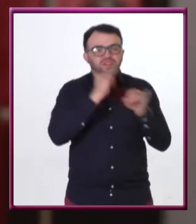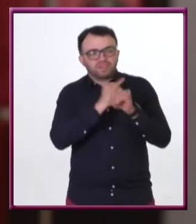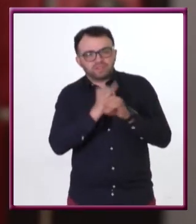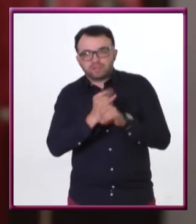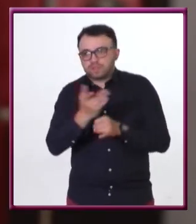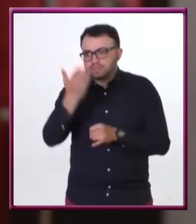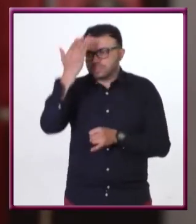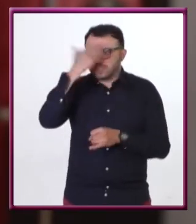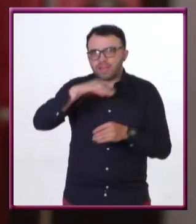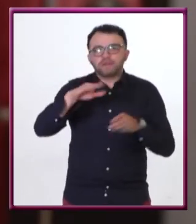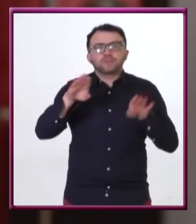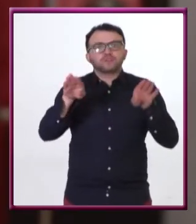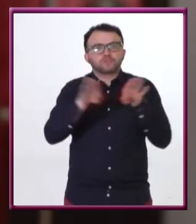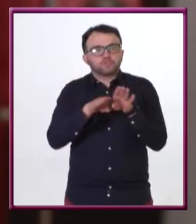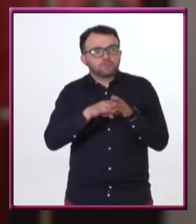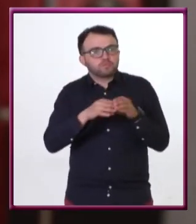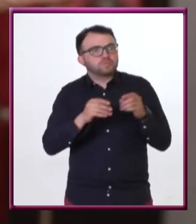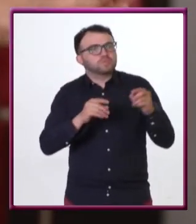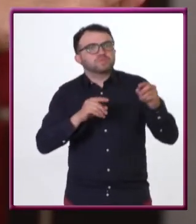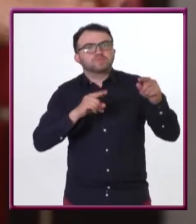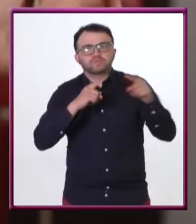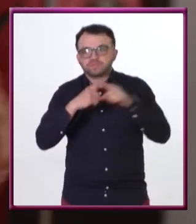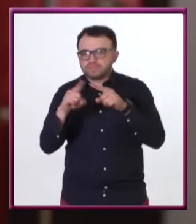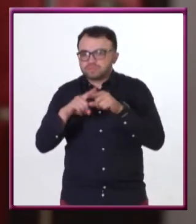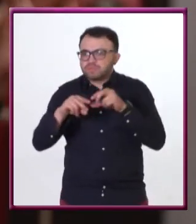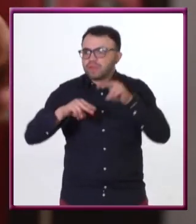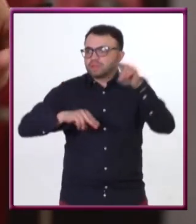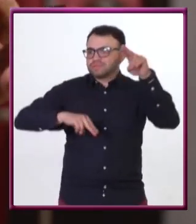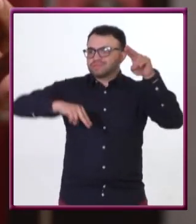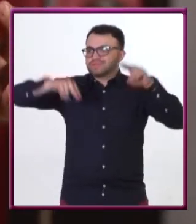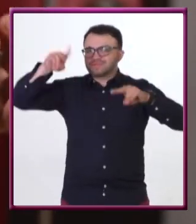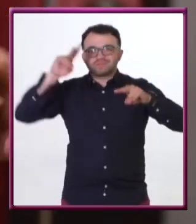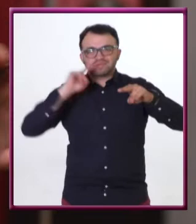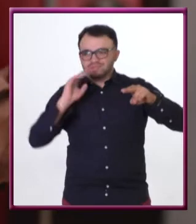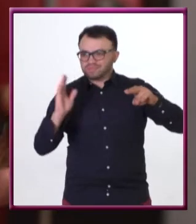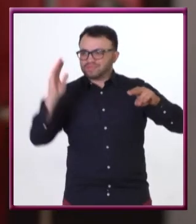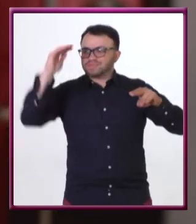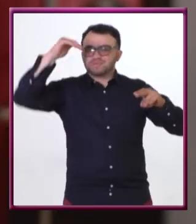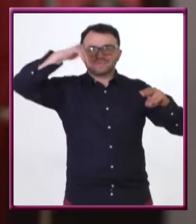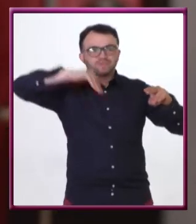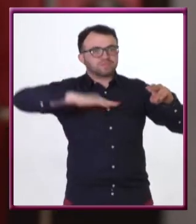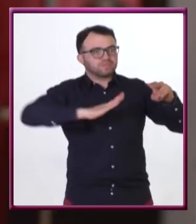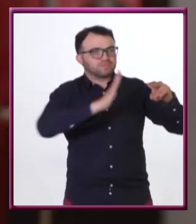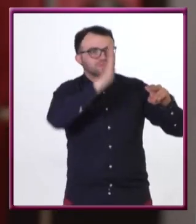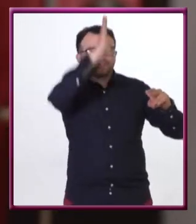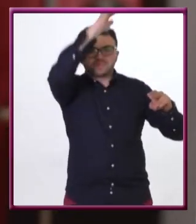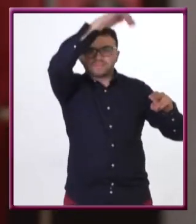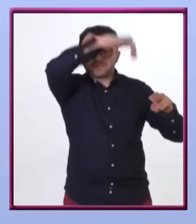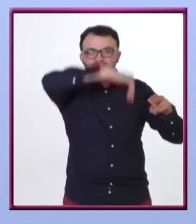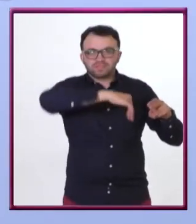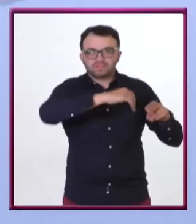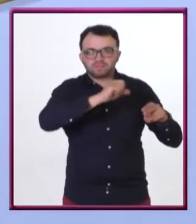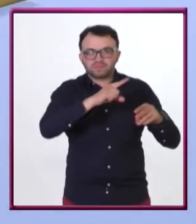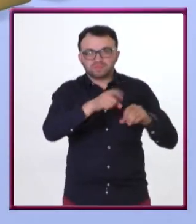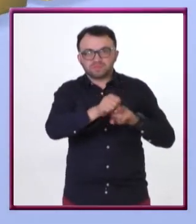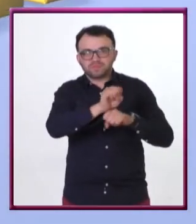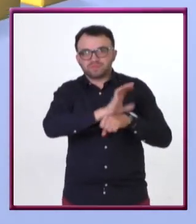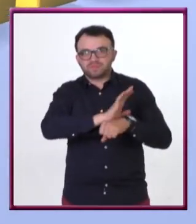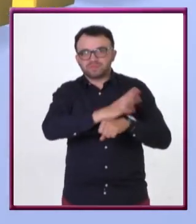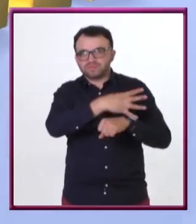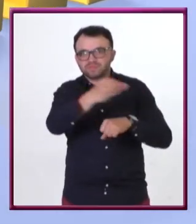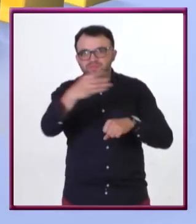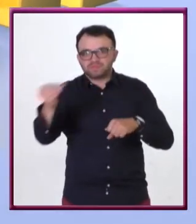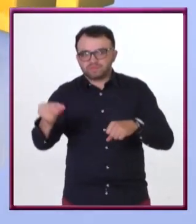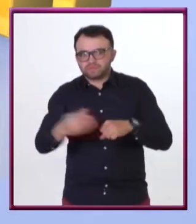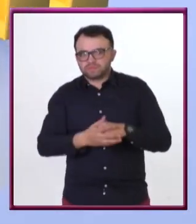diferentes tipos de curvas epidémicas. Todas ellas podrían emular de alguna manera un comportamiento exponencial. Así es, salvo